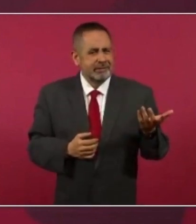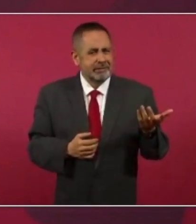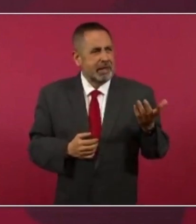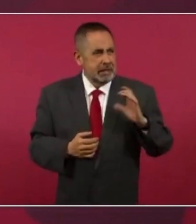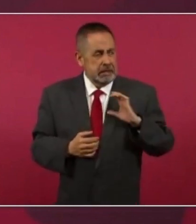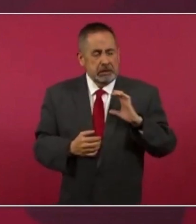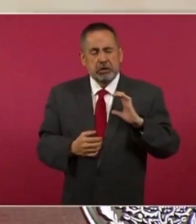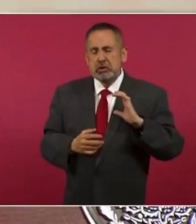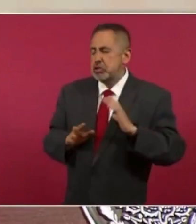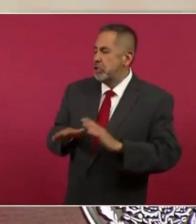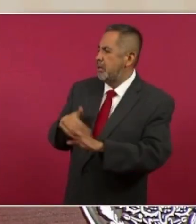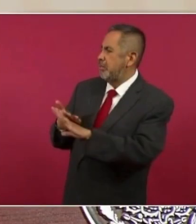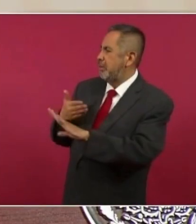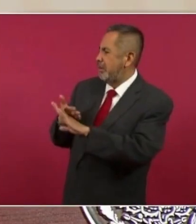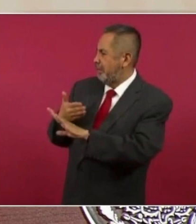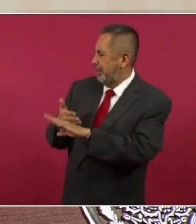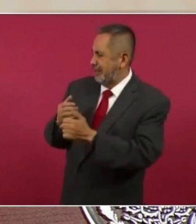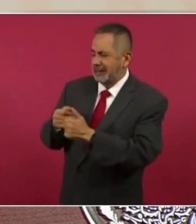atacarnos